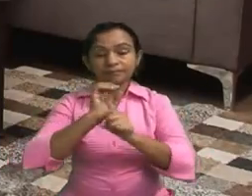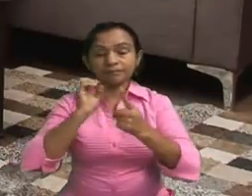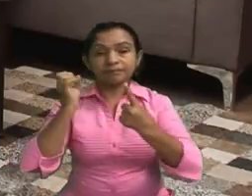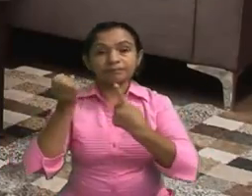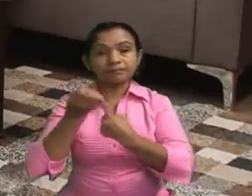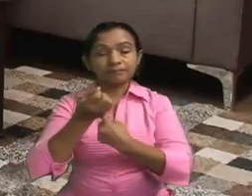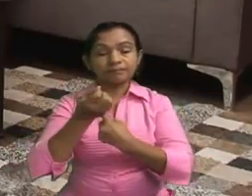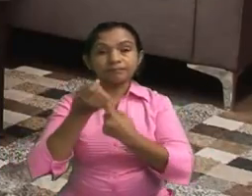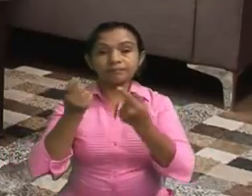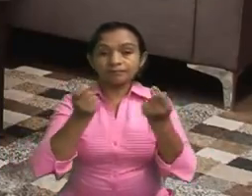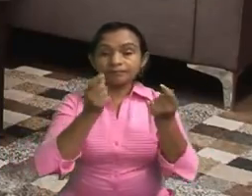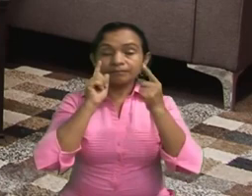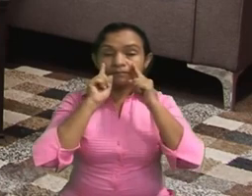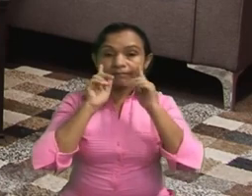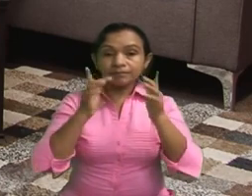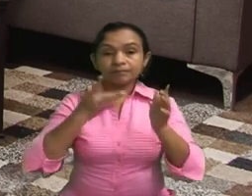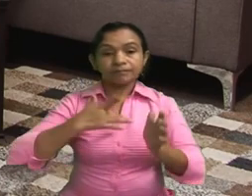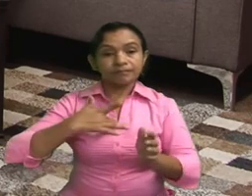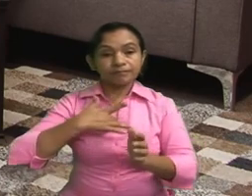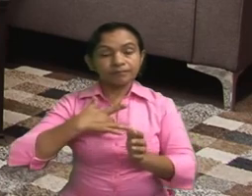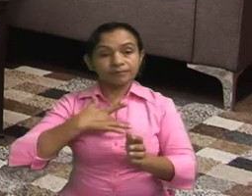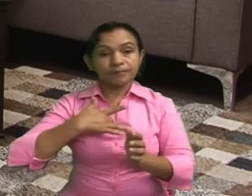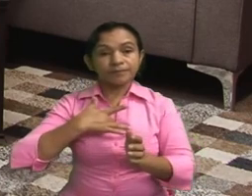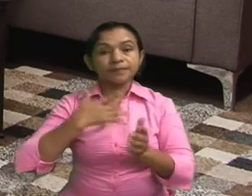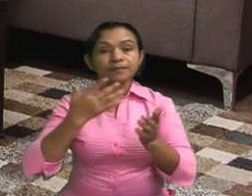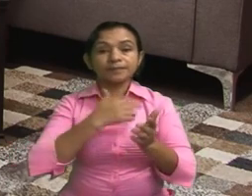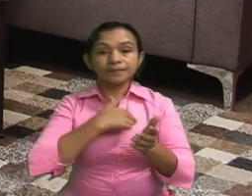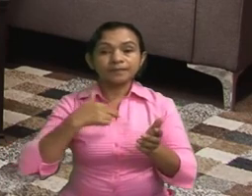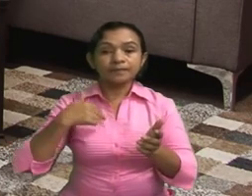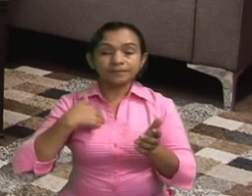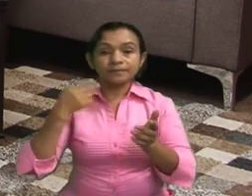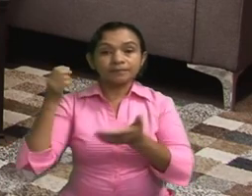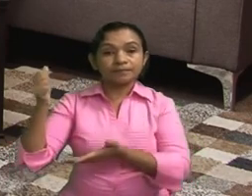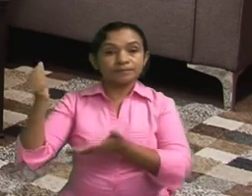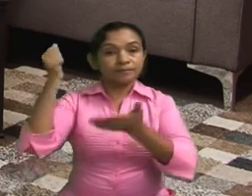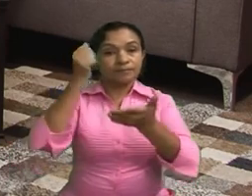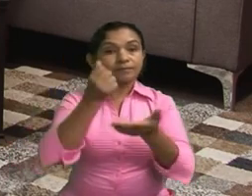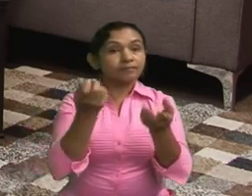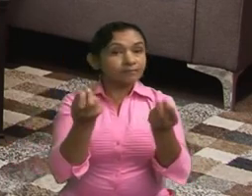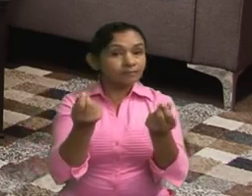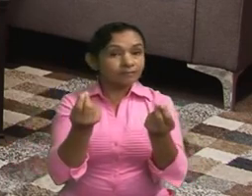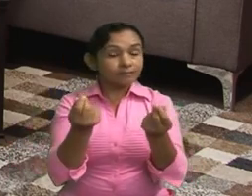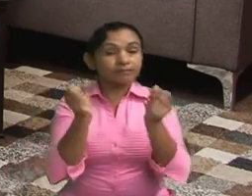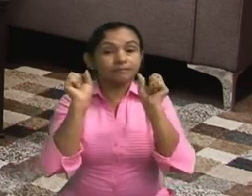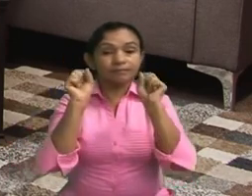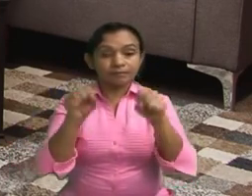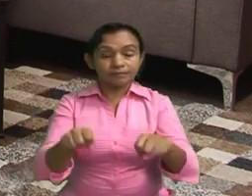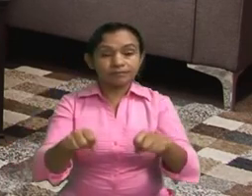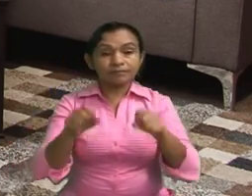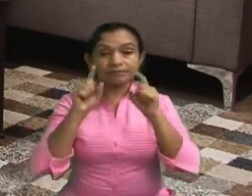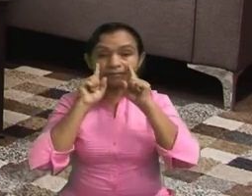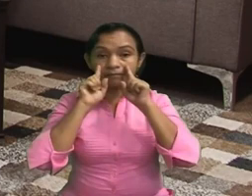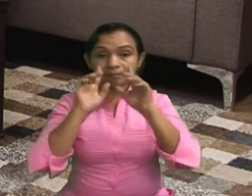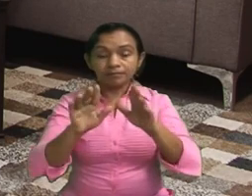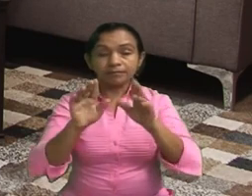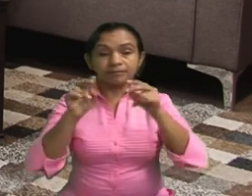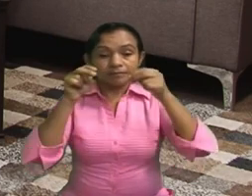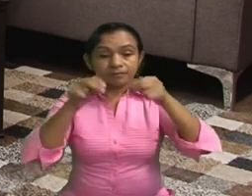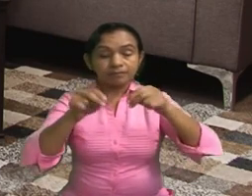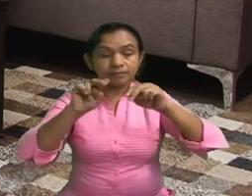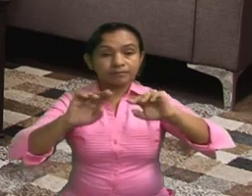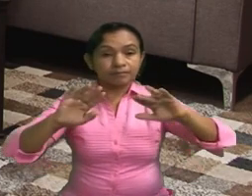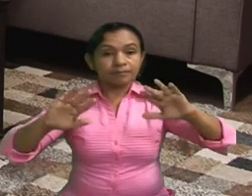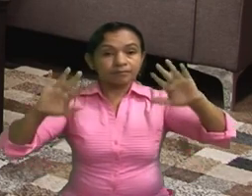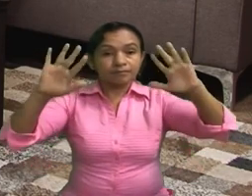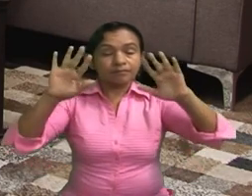estén conscientes de la necesidad de hacer una inversión, ¿no? Para poder conservar nuestros recursos naturales,